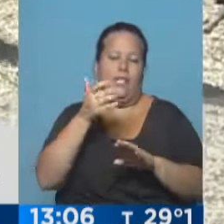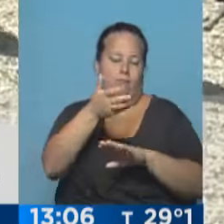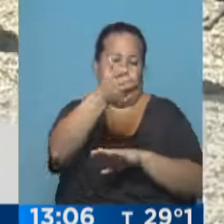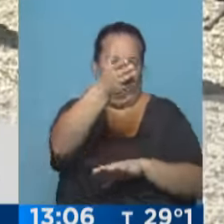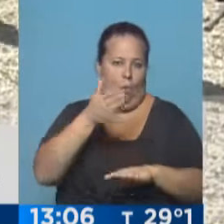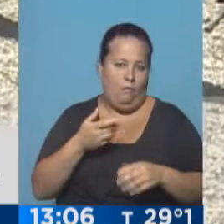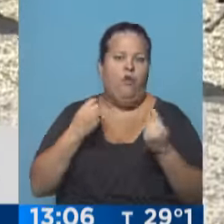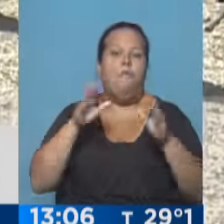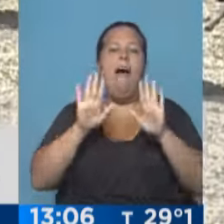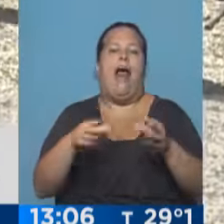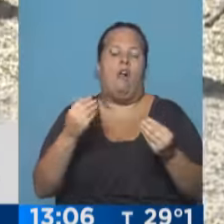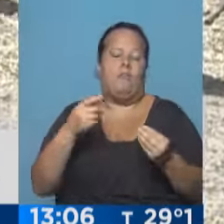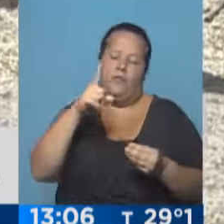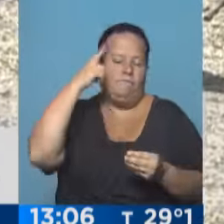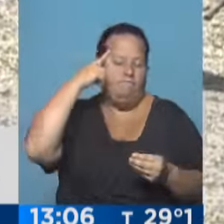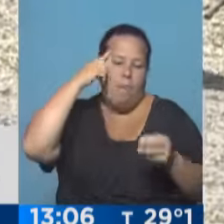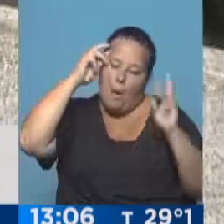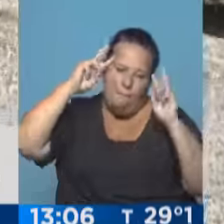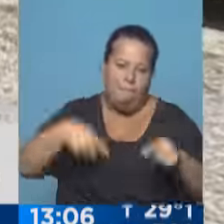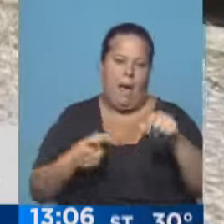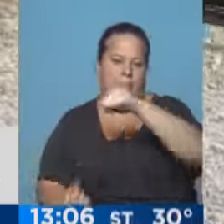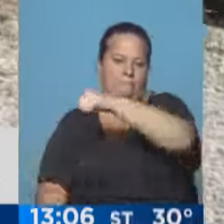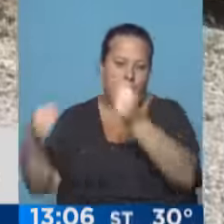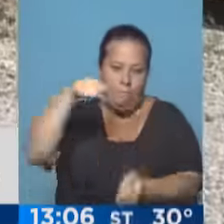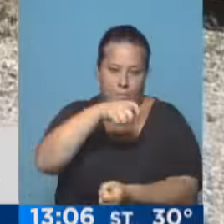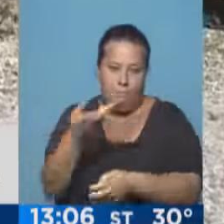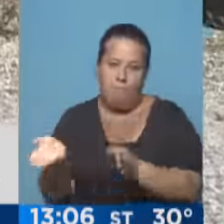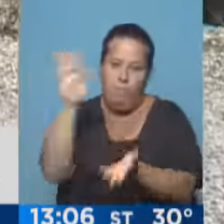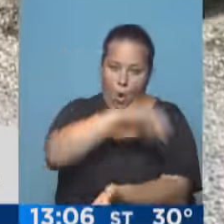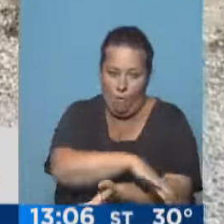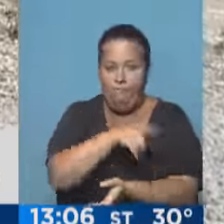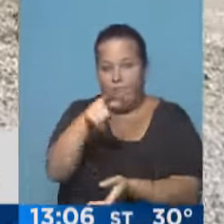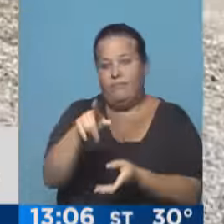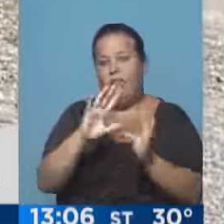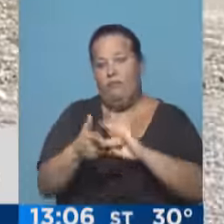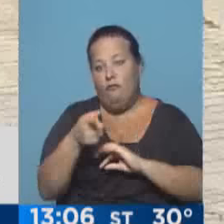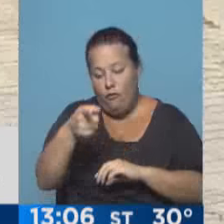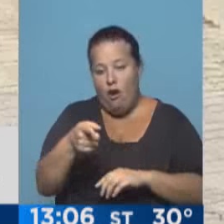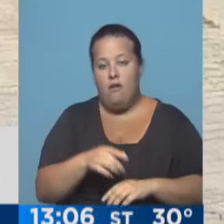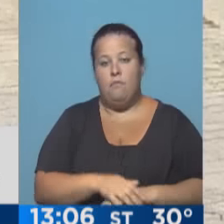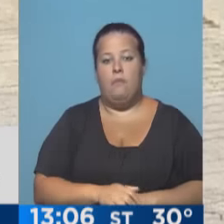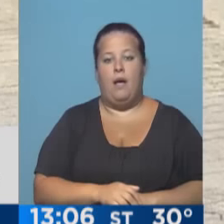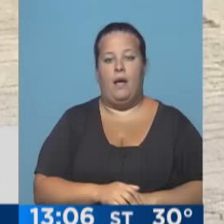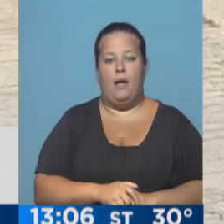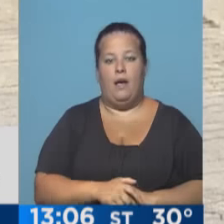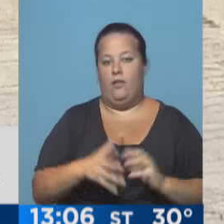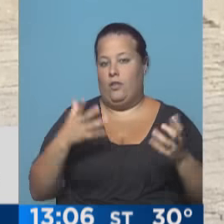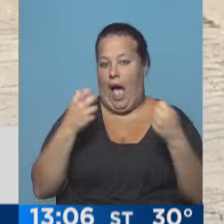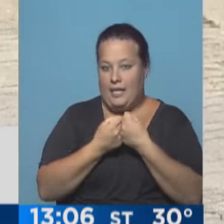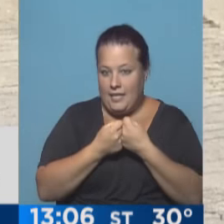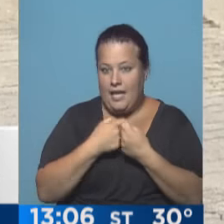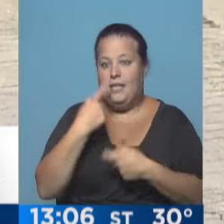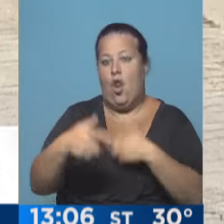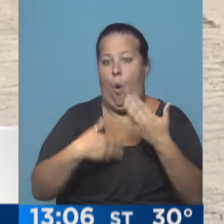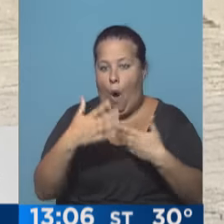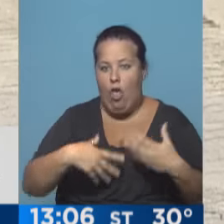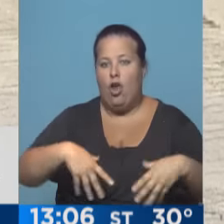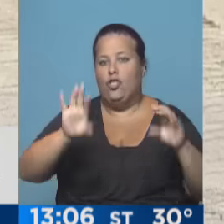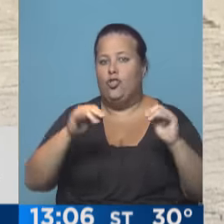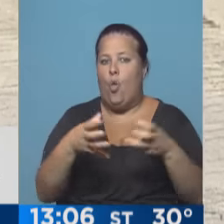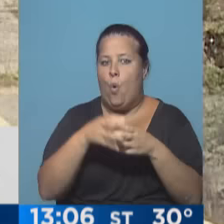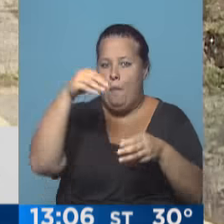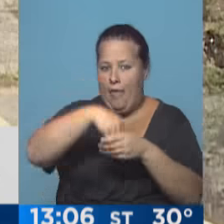lo frenas. Prefirió directamente volcarlo, sufriendo de esa manera el accidente, los jugadores y todo el plantel que